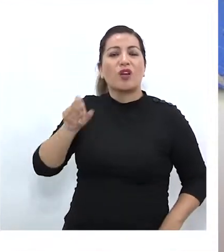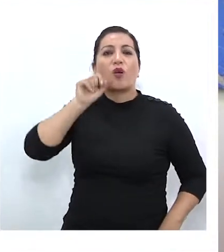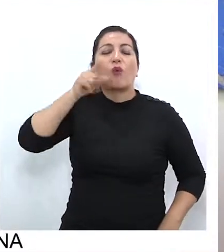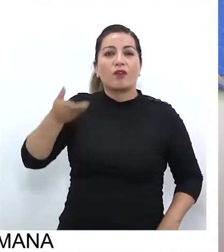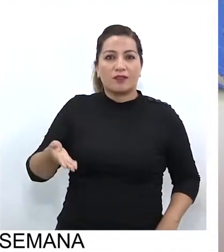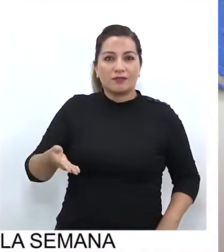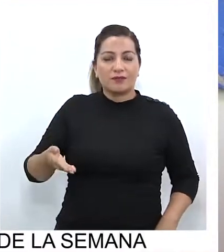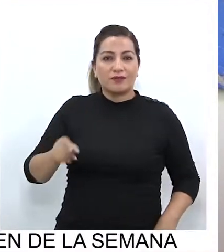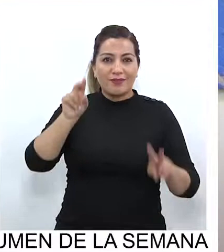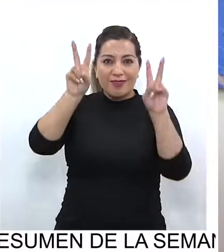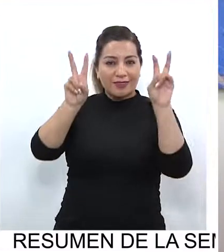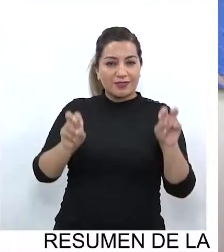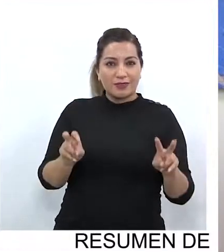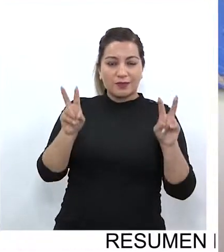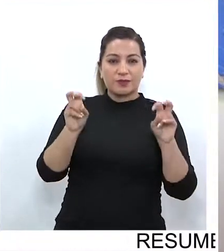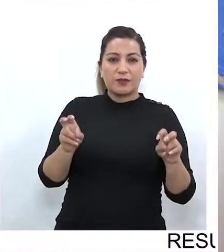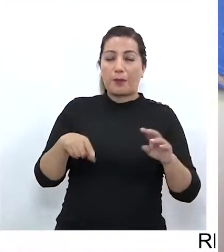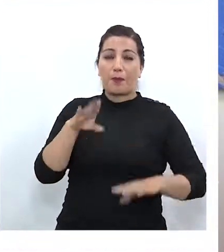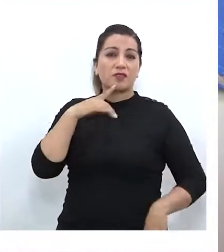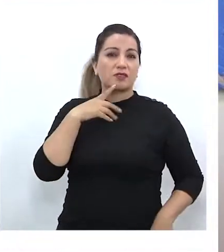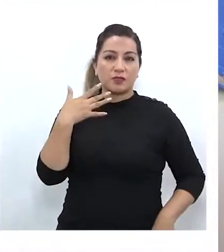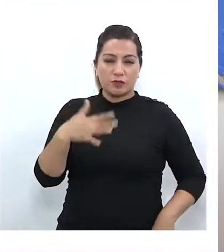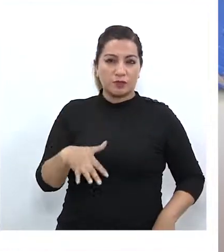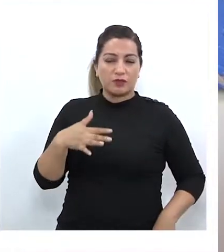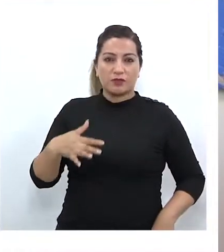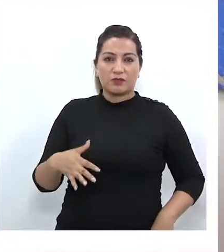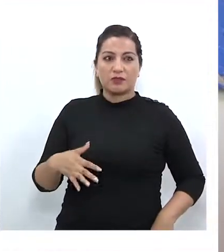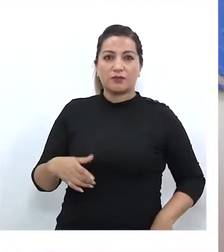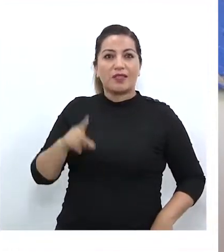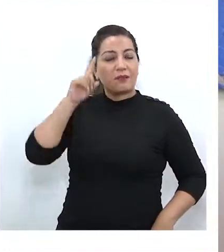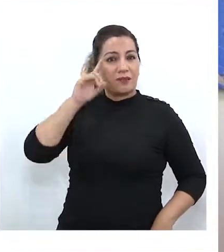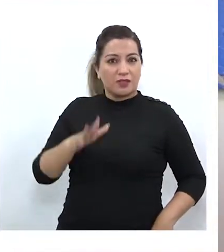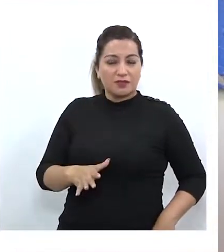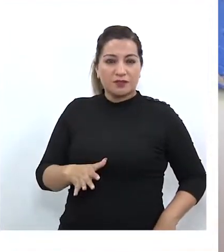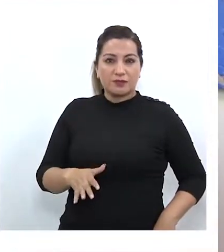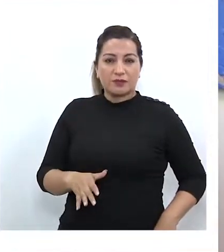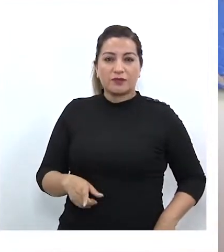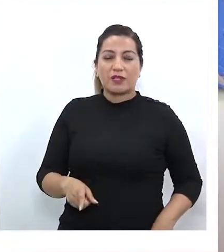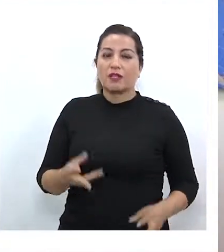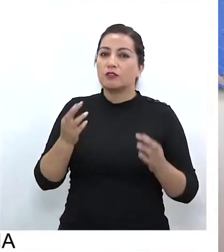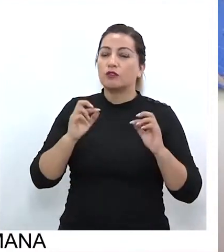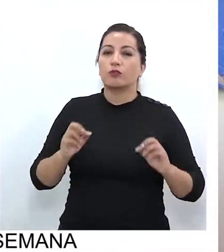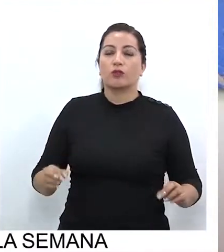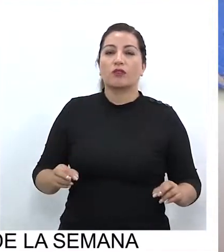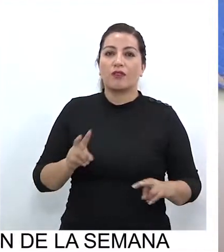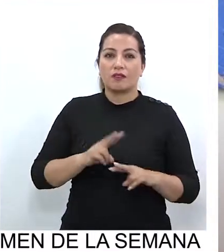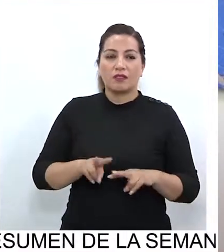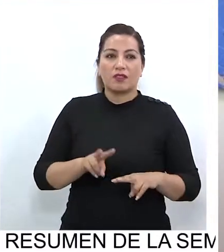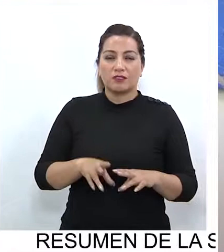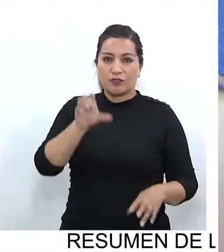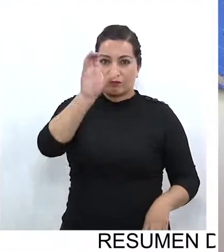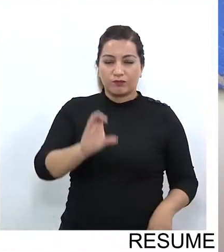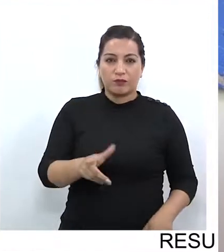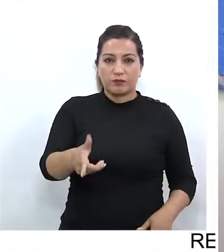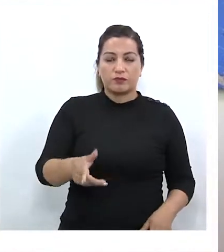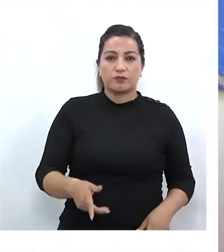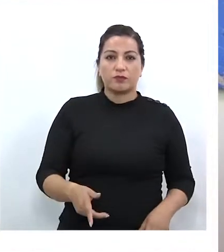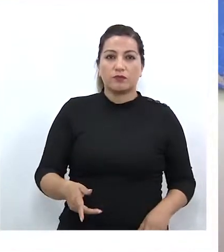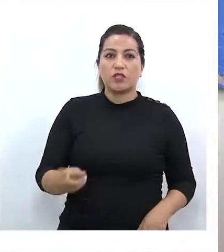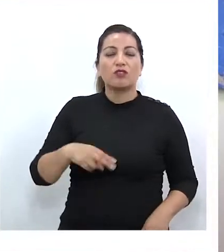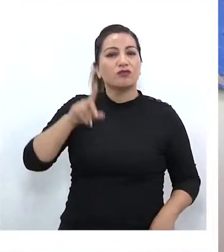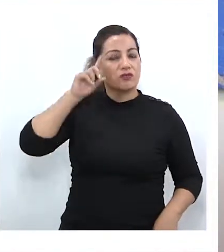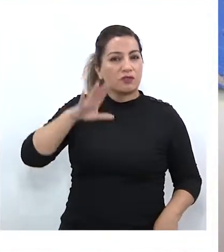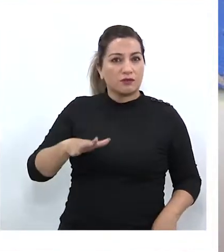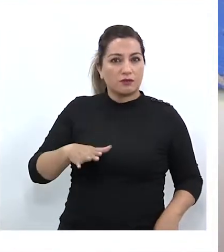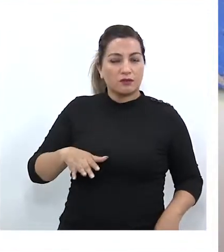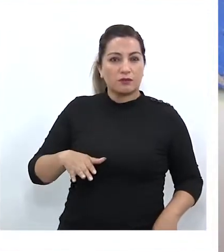cuál es el elemento más importante para dirimir esa posibilidad de acceder a un cupo. Nosotros creemos que en